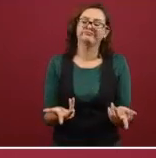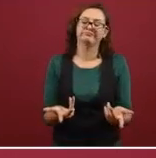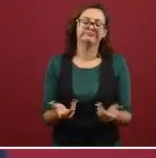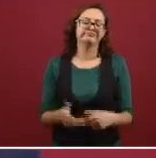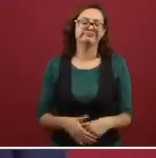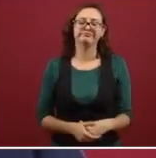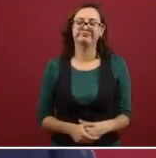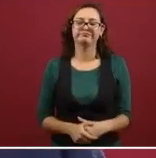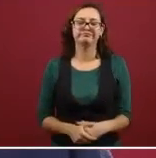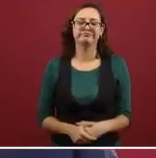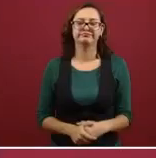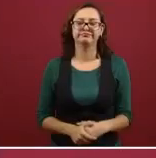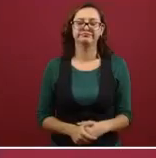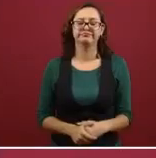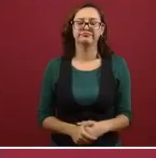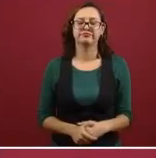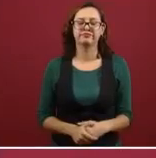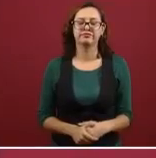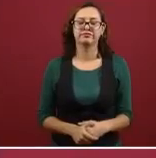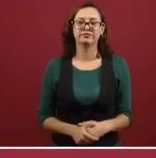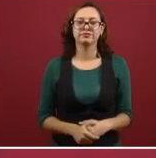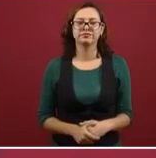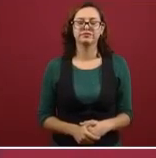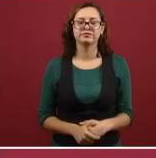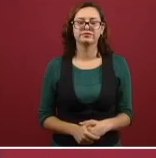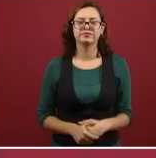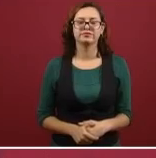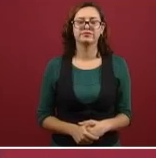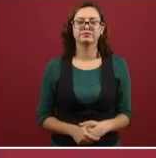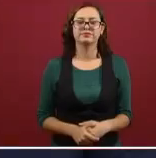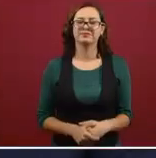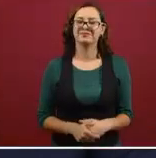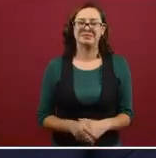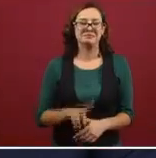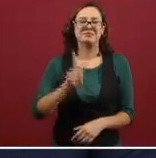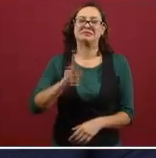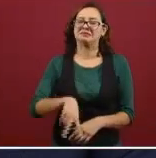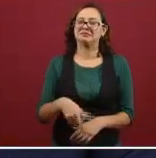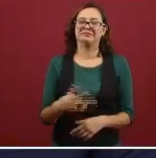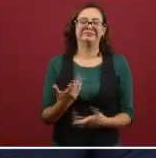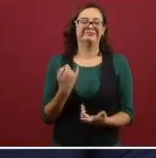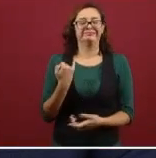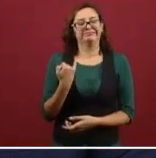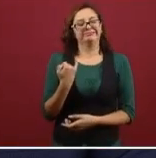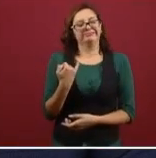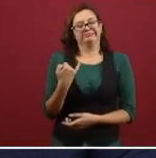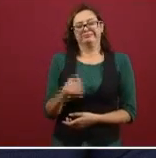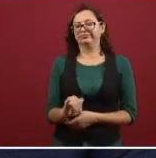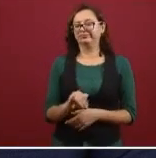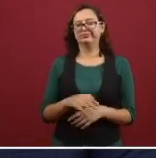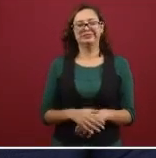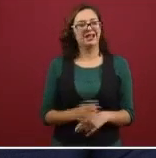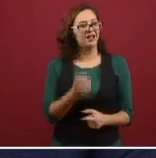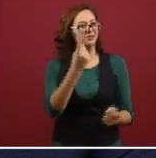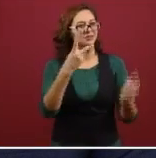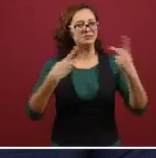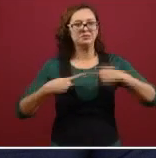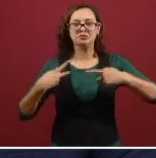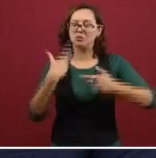Además, es tan irreal lo que plantean algunos,